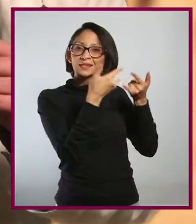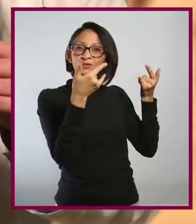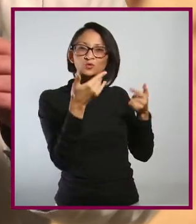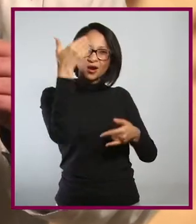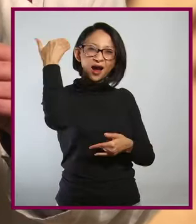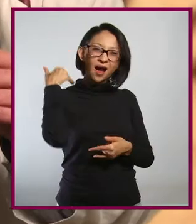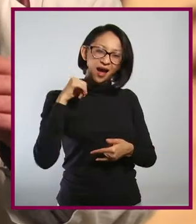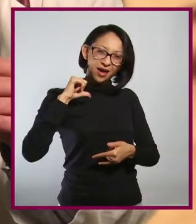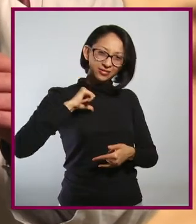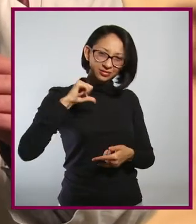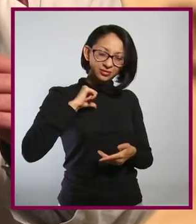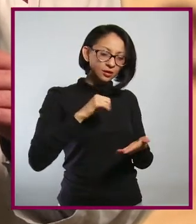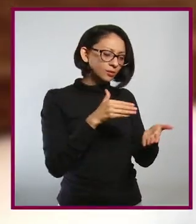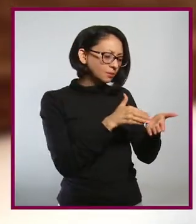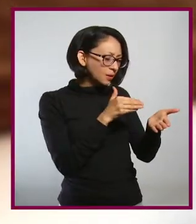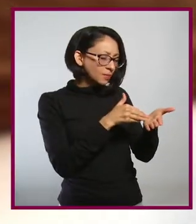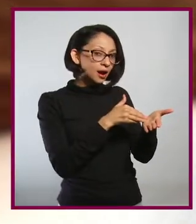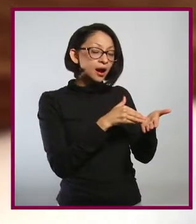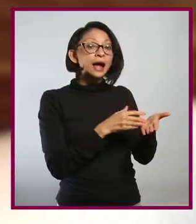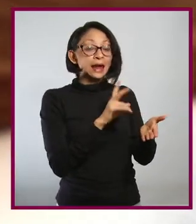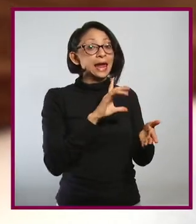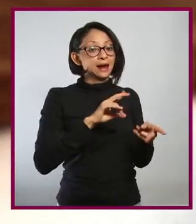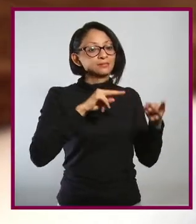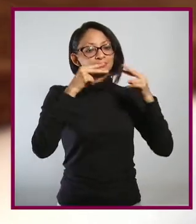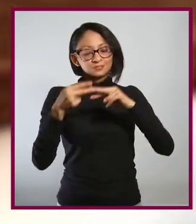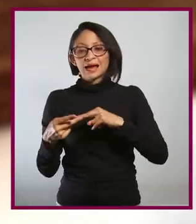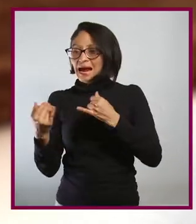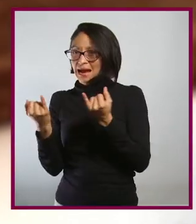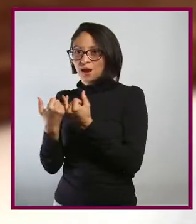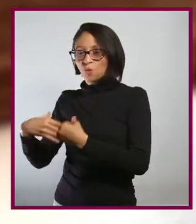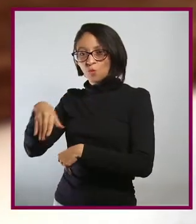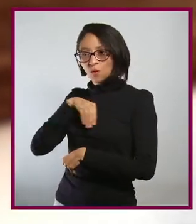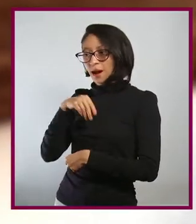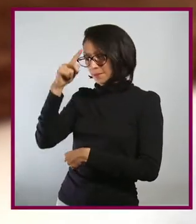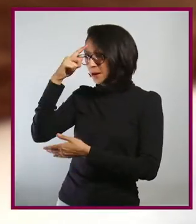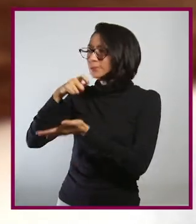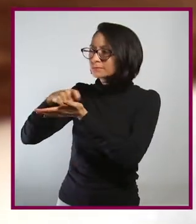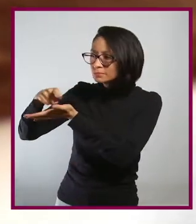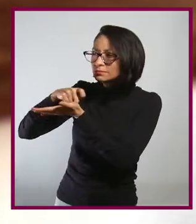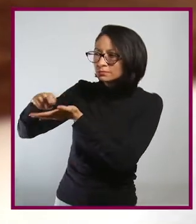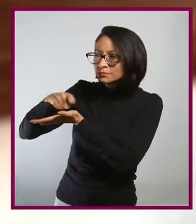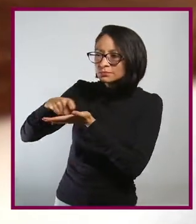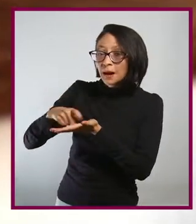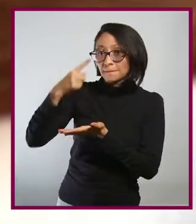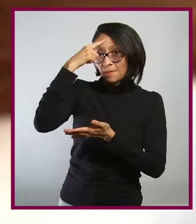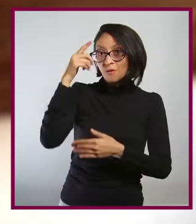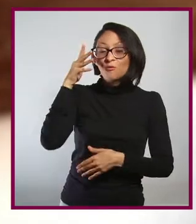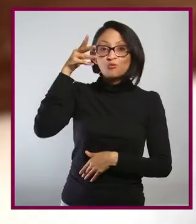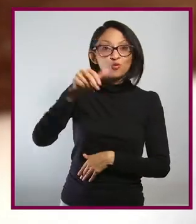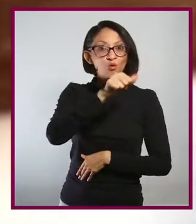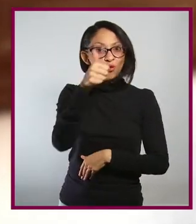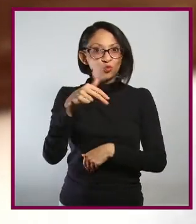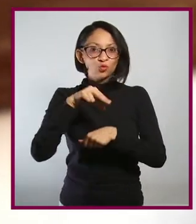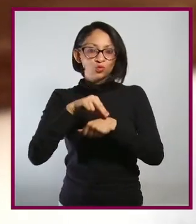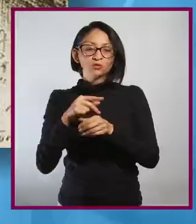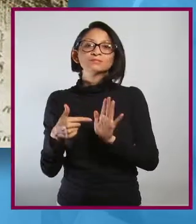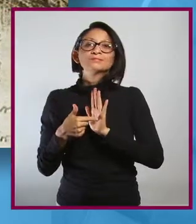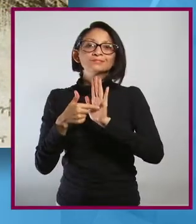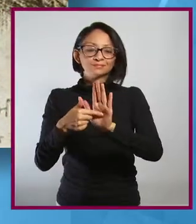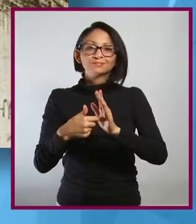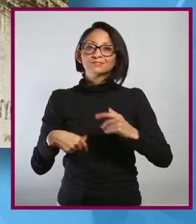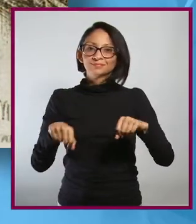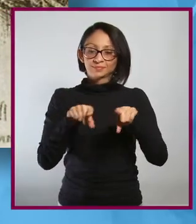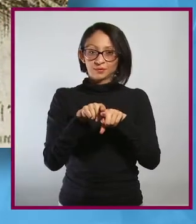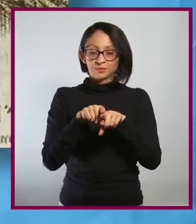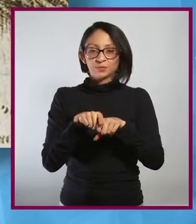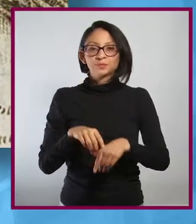de las historias clínicas. Querían documentar lo que observaban para enseñar a los futuros médicos. Durante